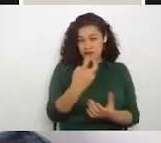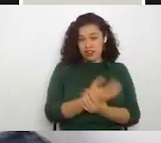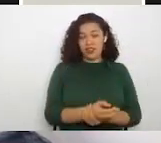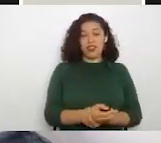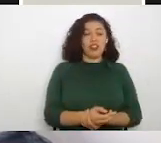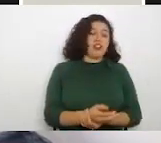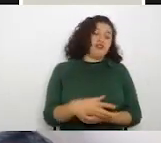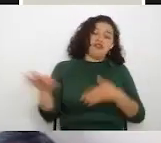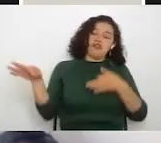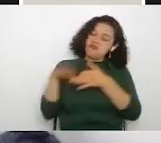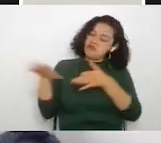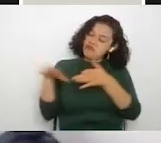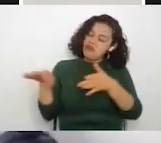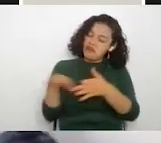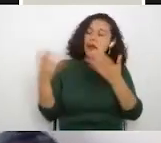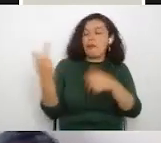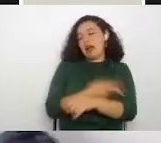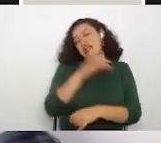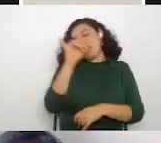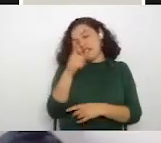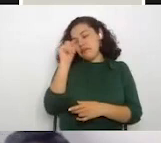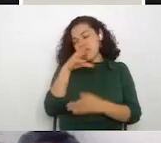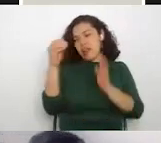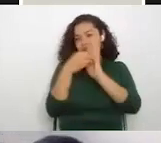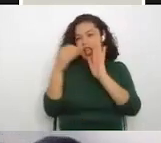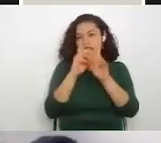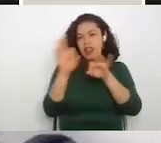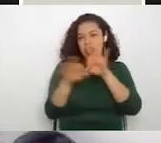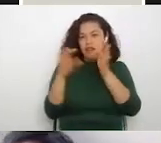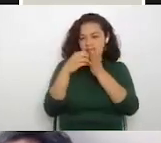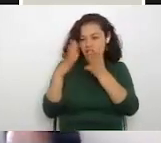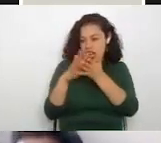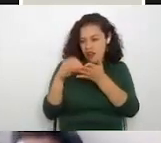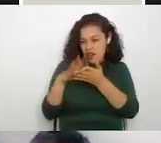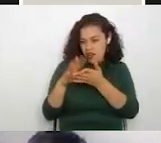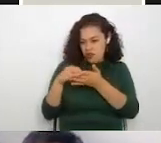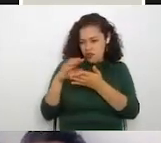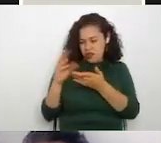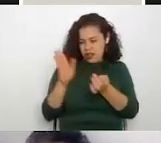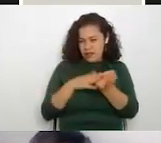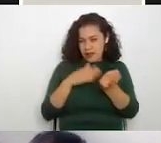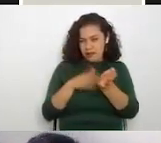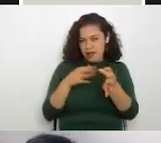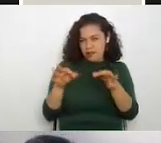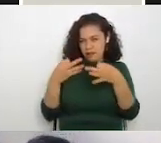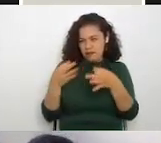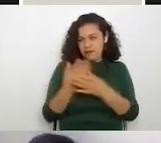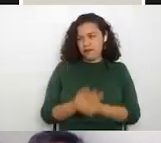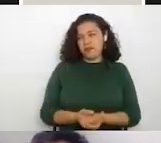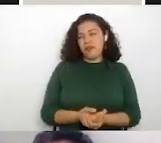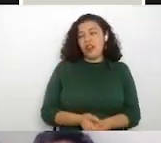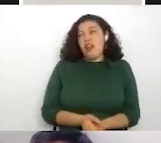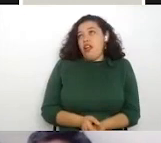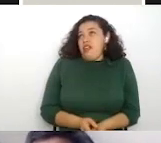muy frecuente, ¿no? Pero pues pasa, por ejemplo, con las bitácoras de trabajo, que son los documentos, digamos,